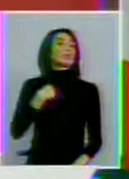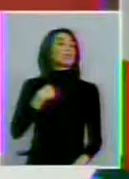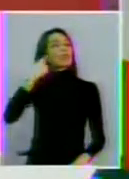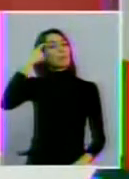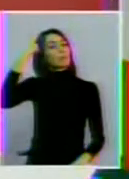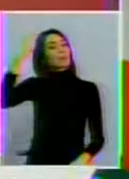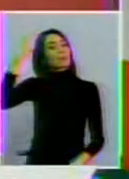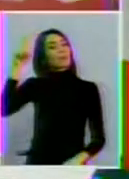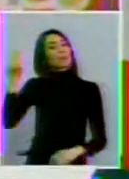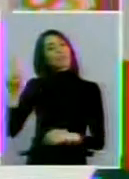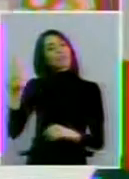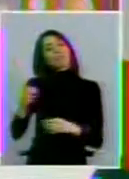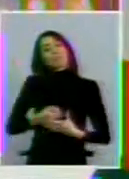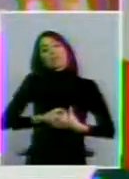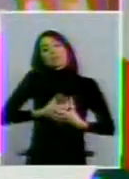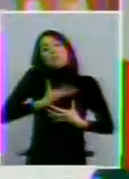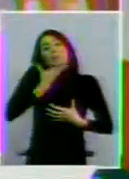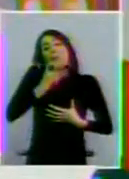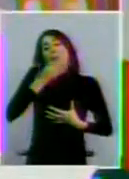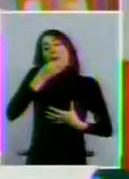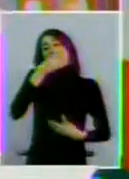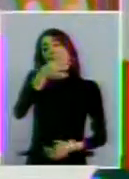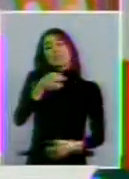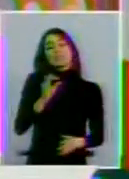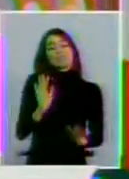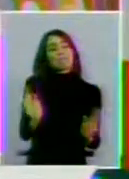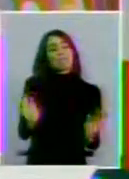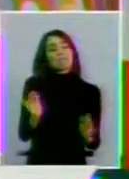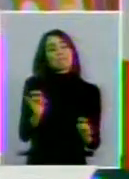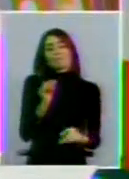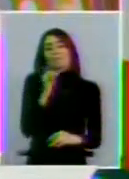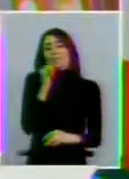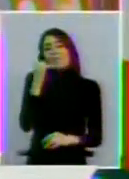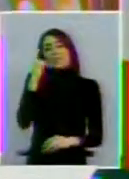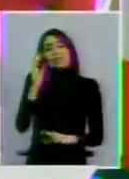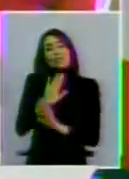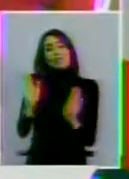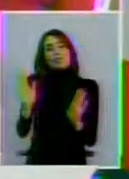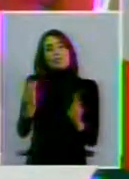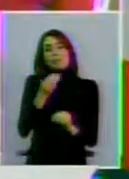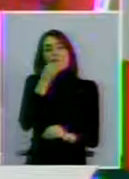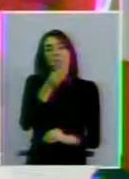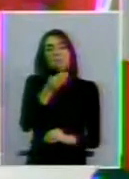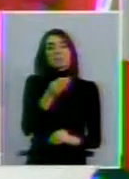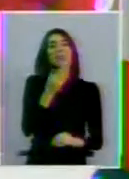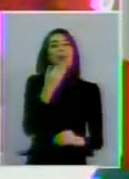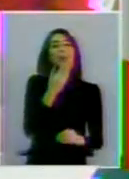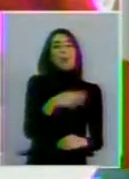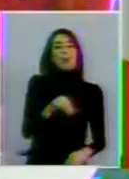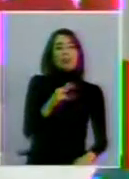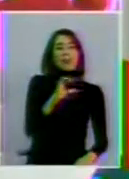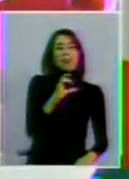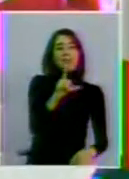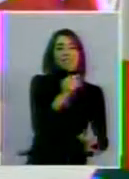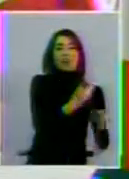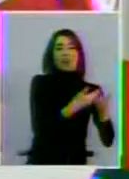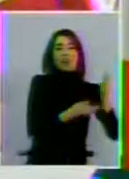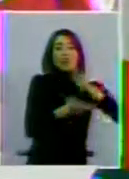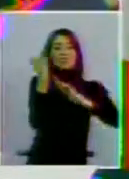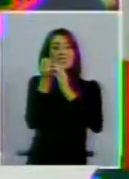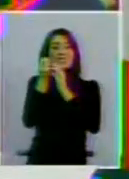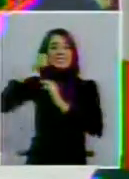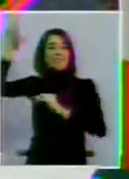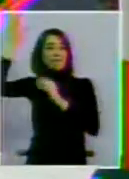que les nace decirlo, ¿no? Pero no sé, no sabría decirte. Cuando se fue Marcelo yo ya no estaba, había